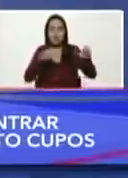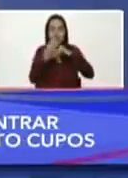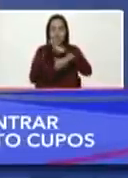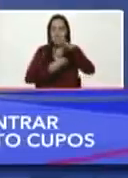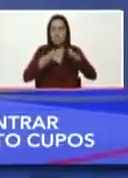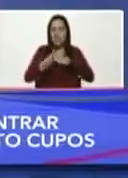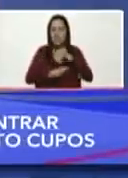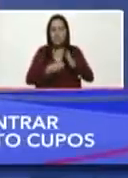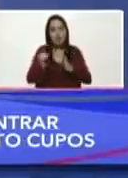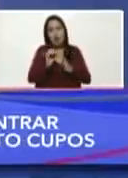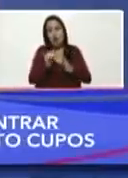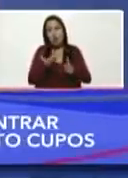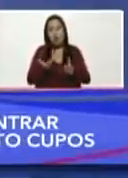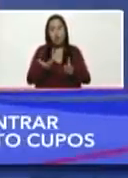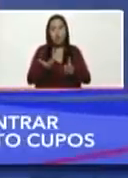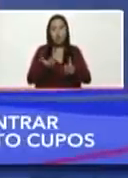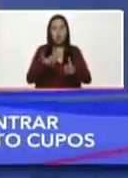primaria.